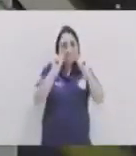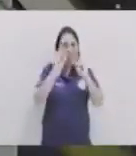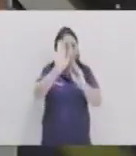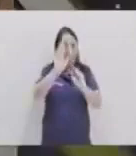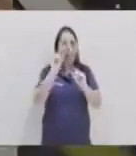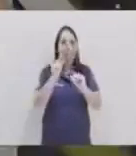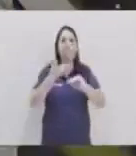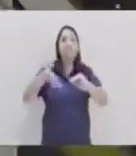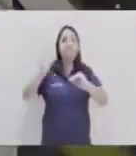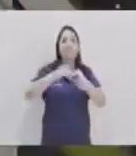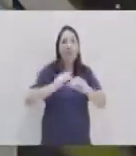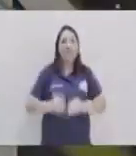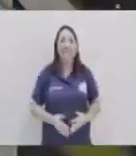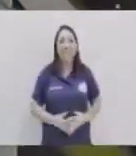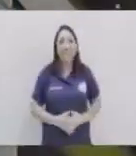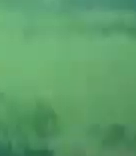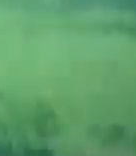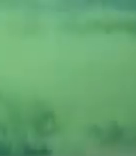Aprendo en Casa.